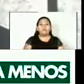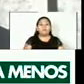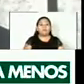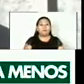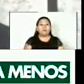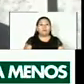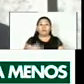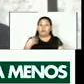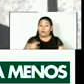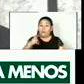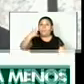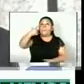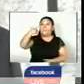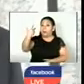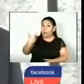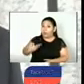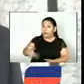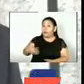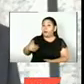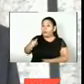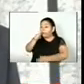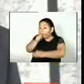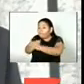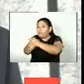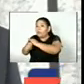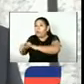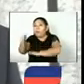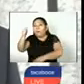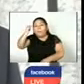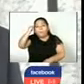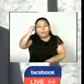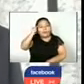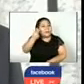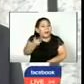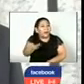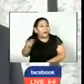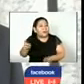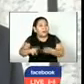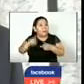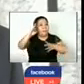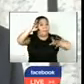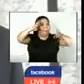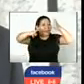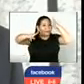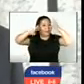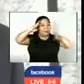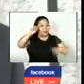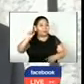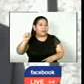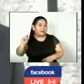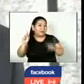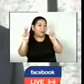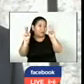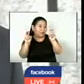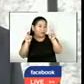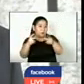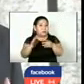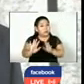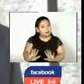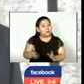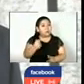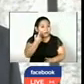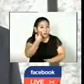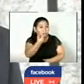viaje muy, muy peligroso. Hay muchos mitos, hay muchas mentiras sobre este viaje. Hemos visto